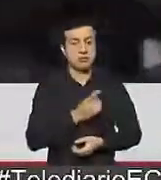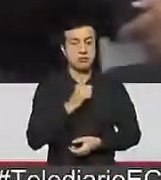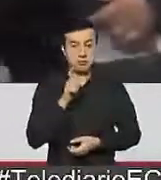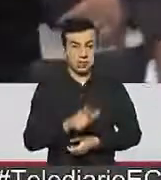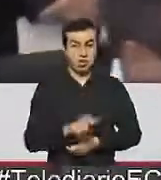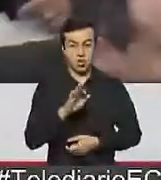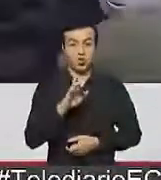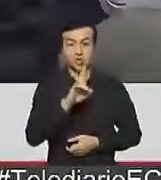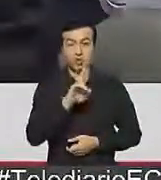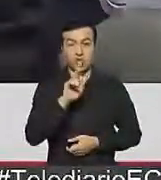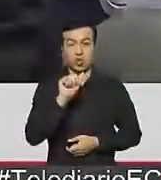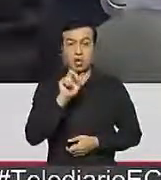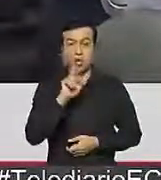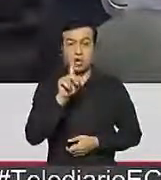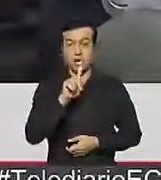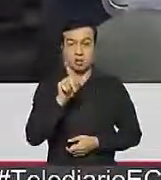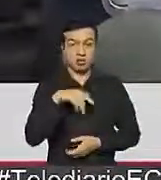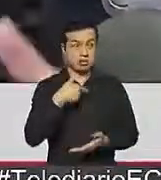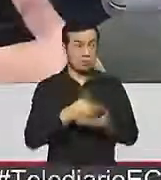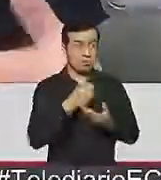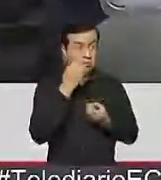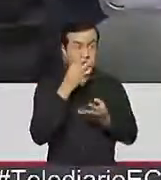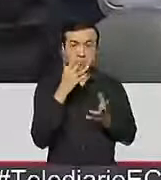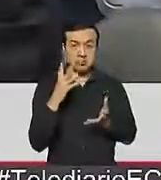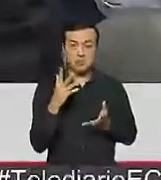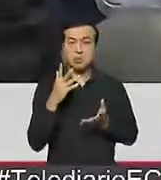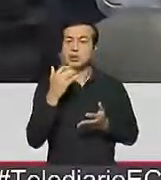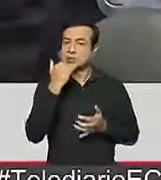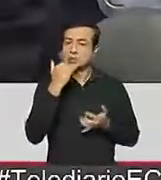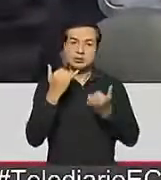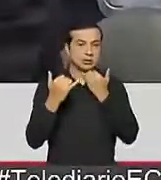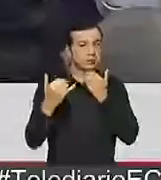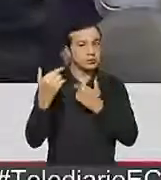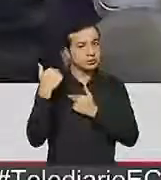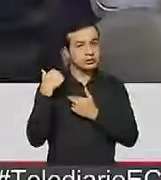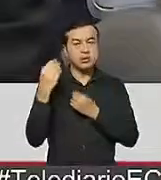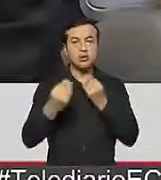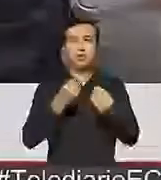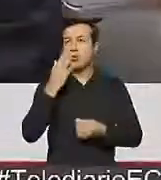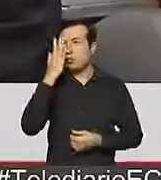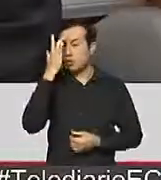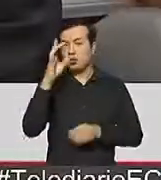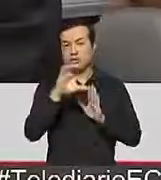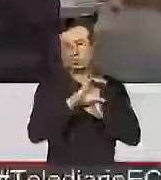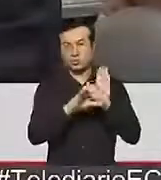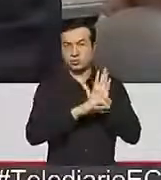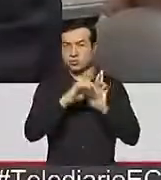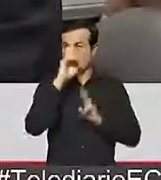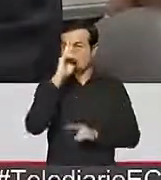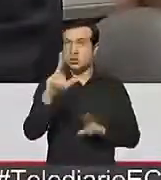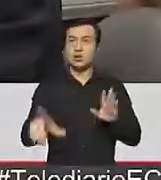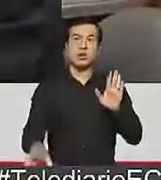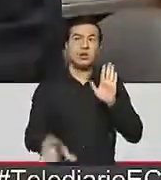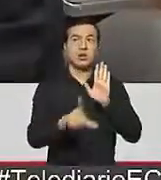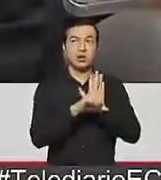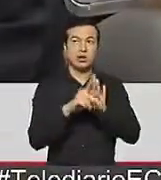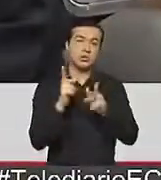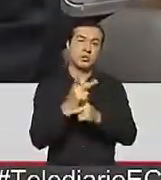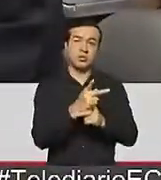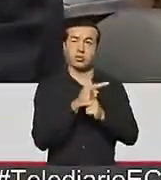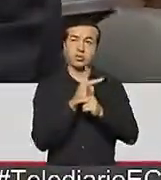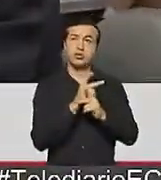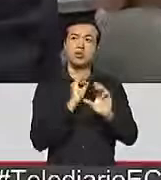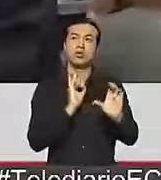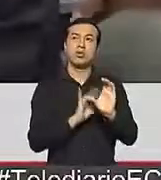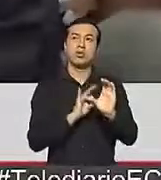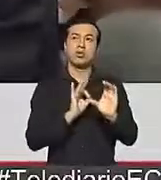información a los comisionados. Por incumplimiento de sus funciones, al haber violentado la Constitución y la Ley Orgánica del Consejo de